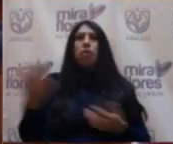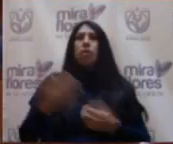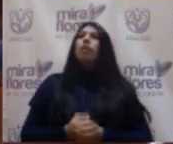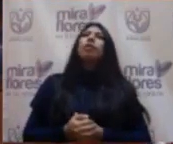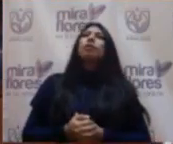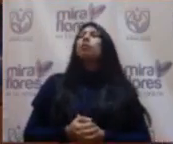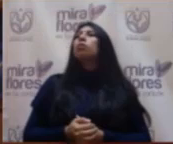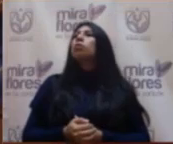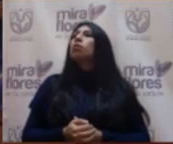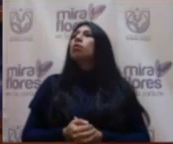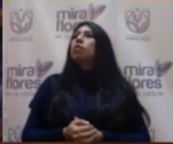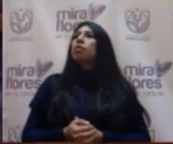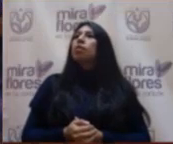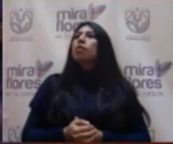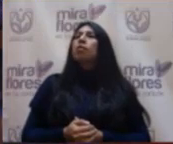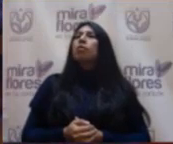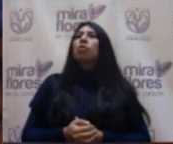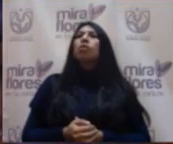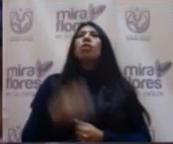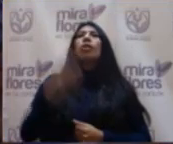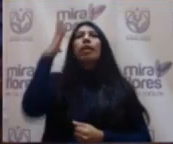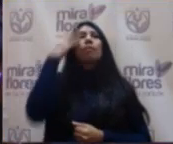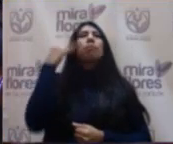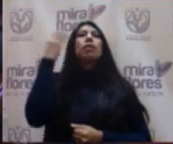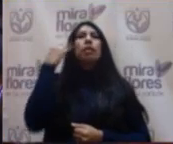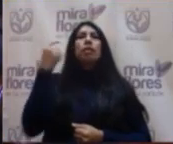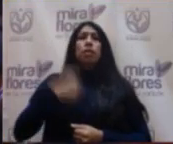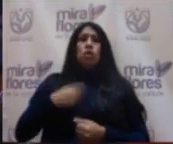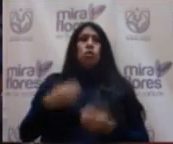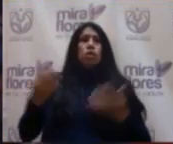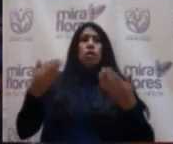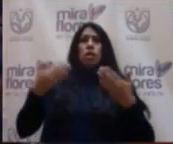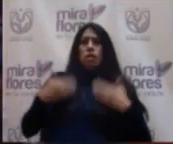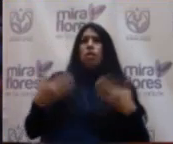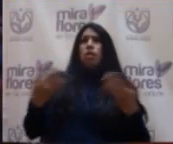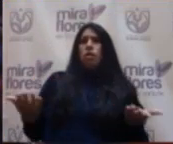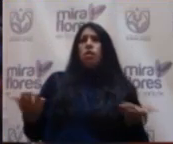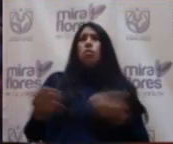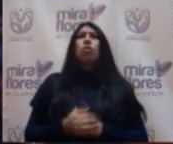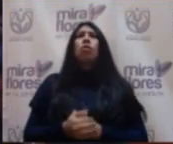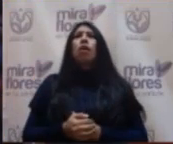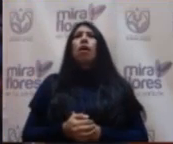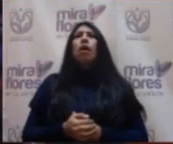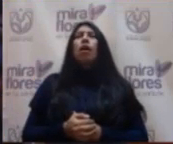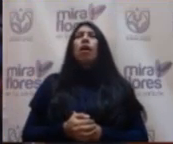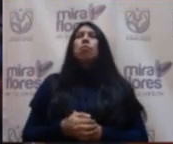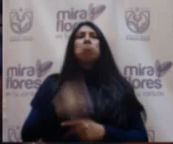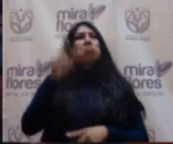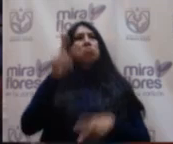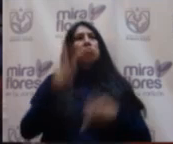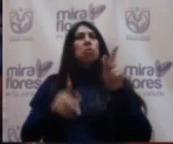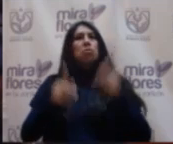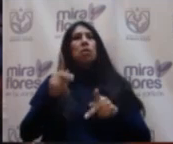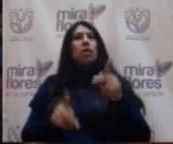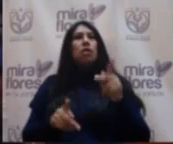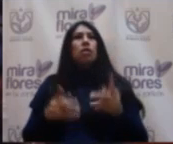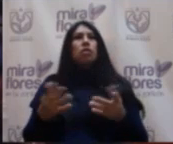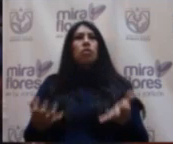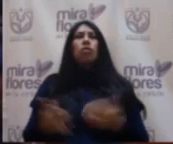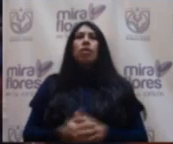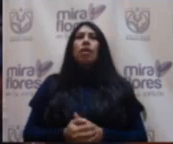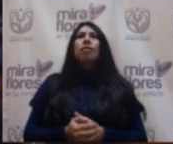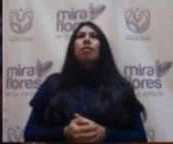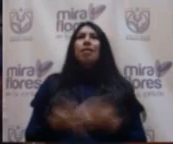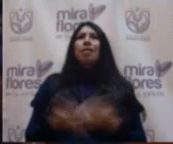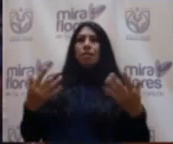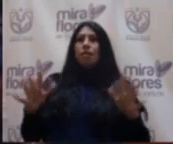ingrata experiencia que tenía hace poco, referente a personas que están en el